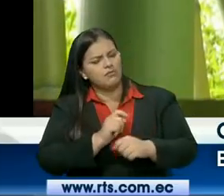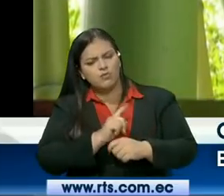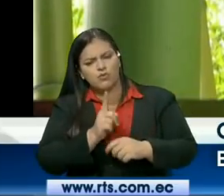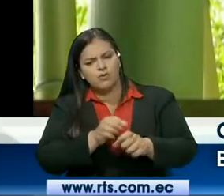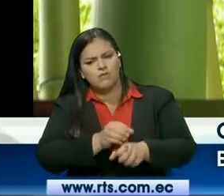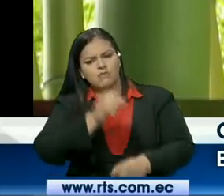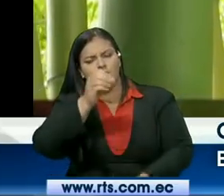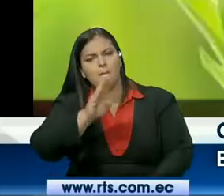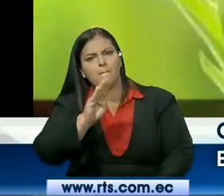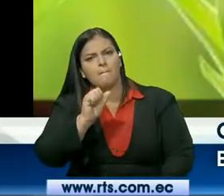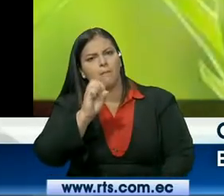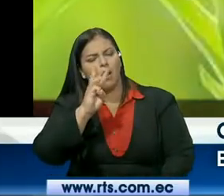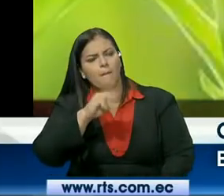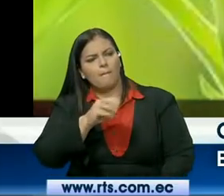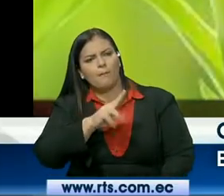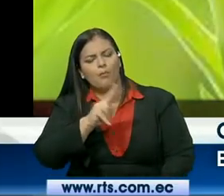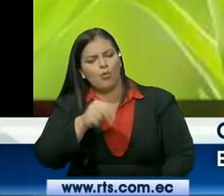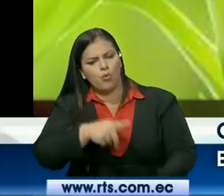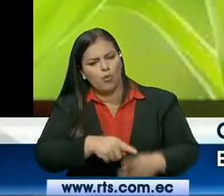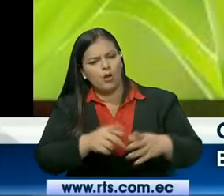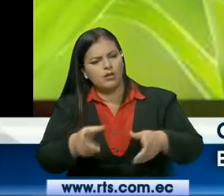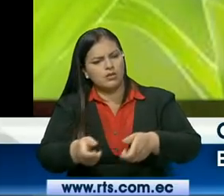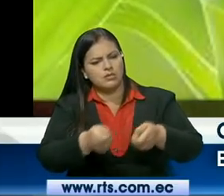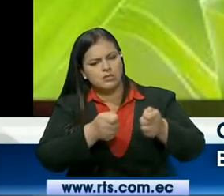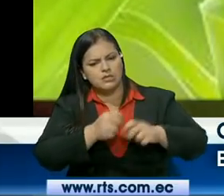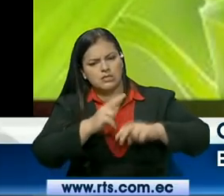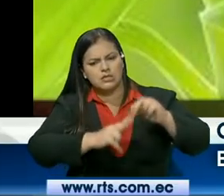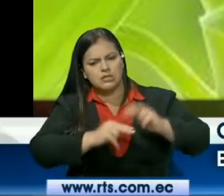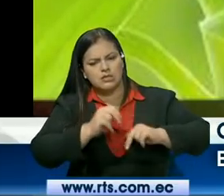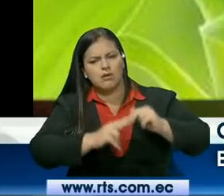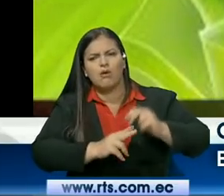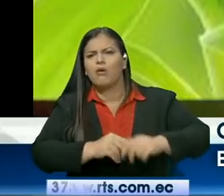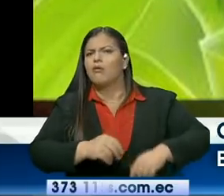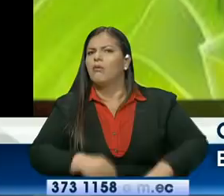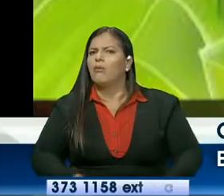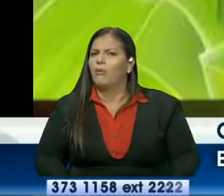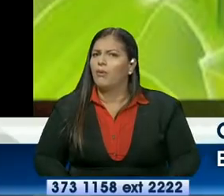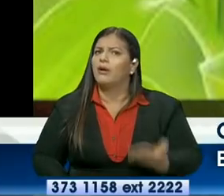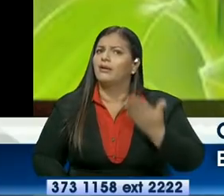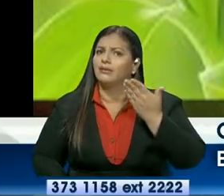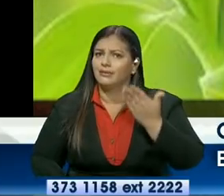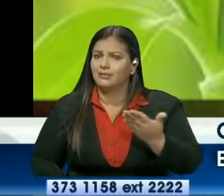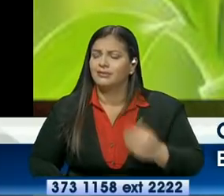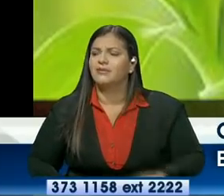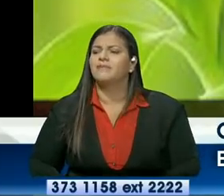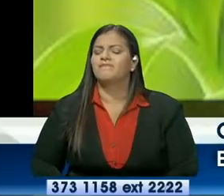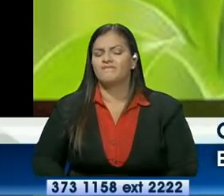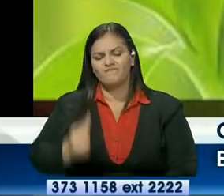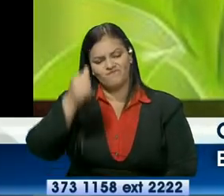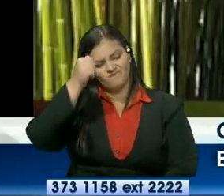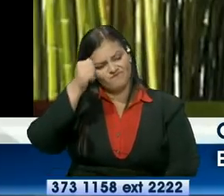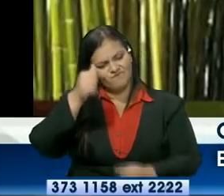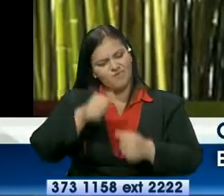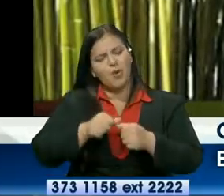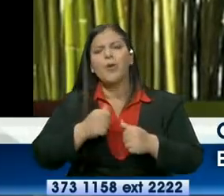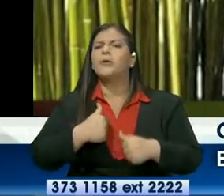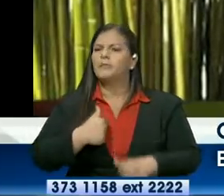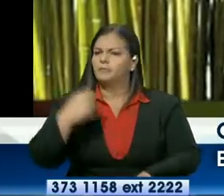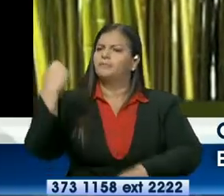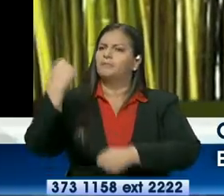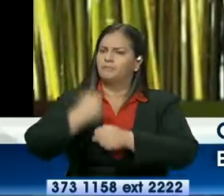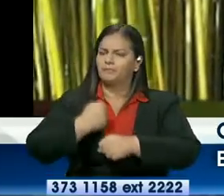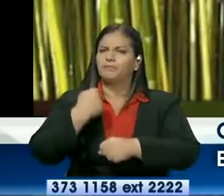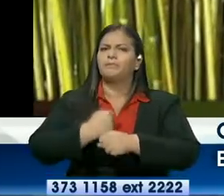la catanga, el chiquero o los tapes de bambú. De esa manera ellos se proveían de peces. Nos